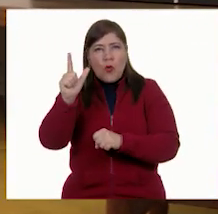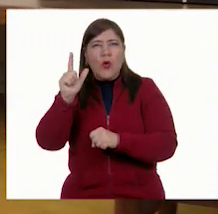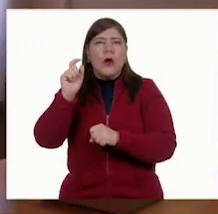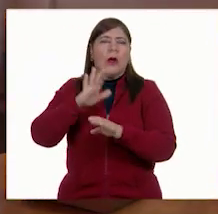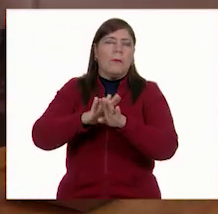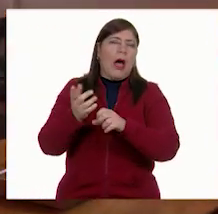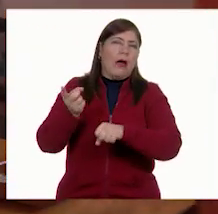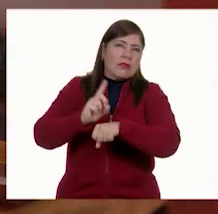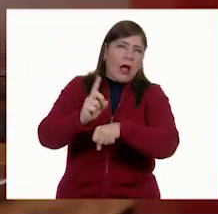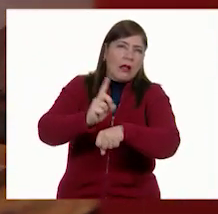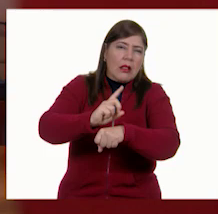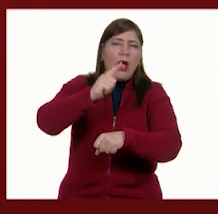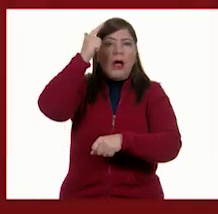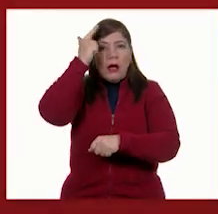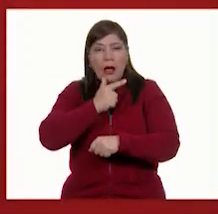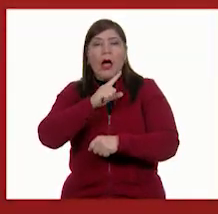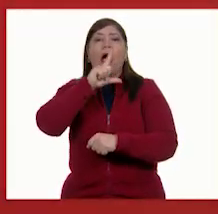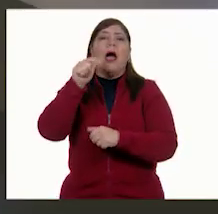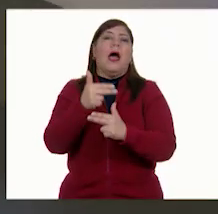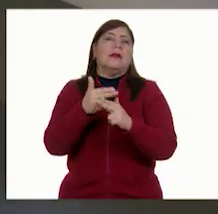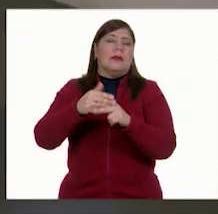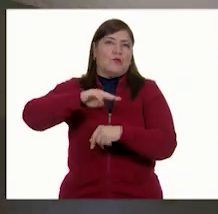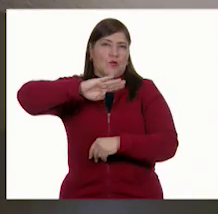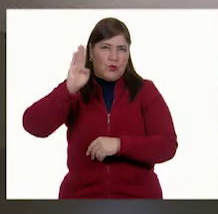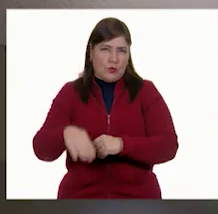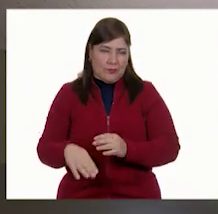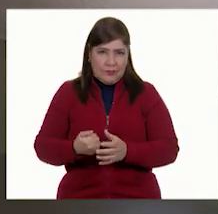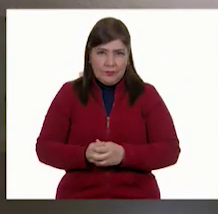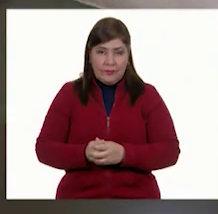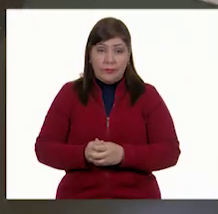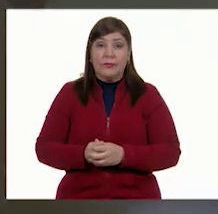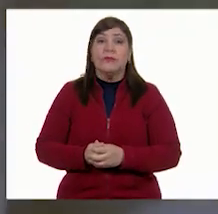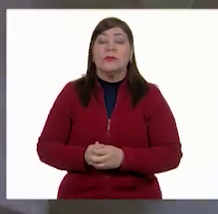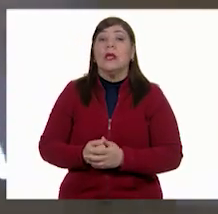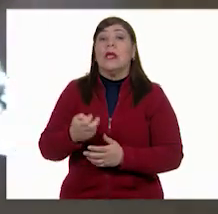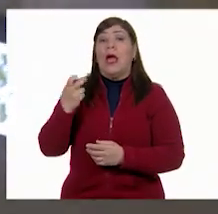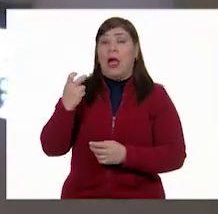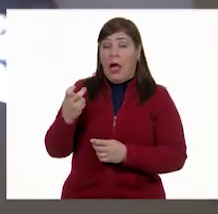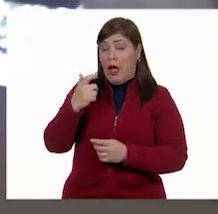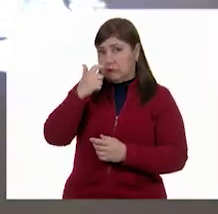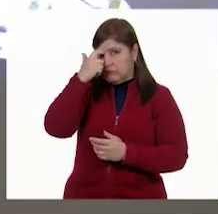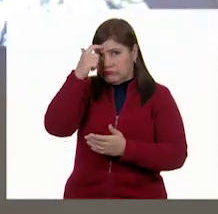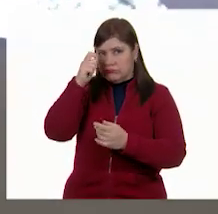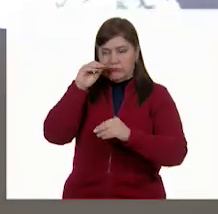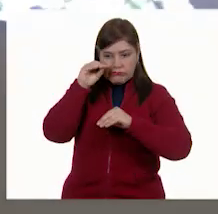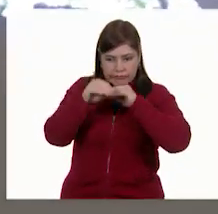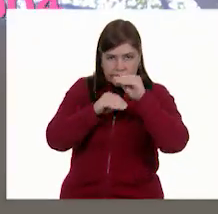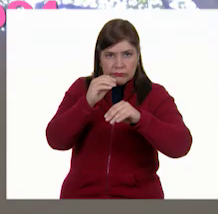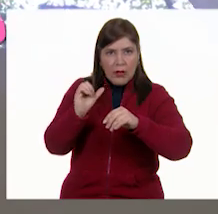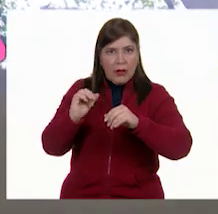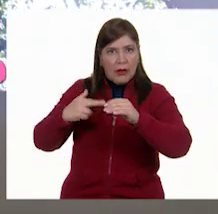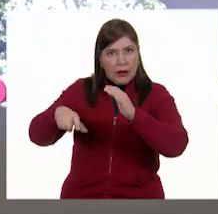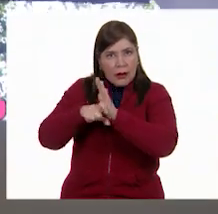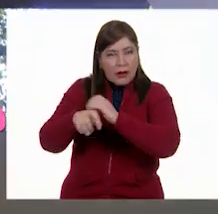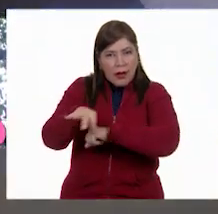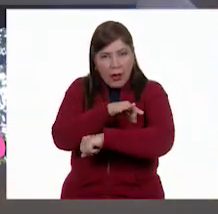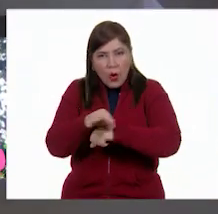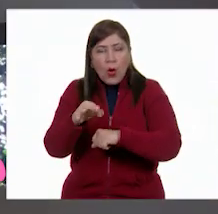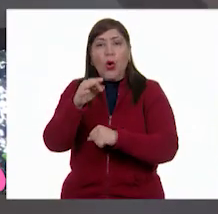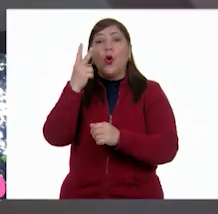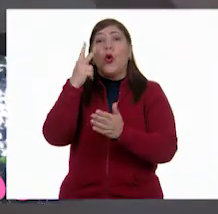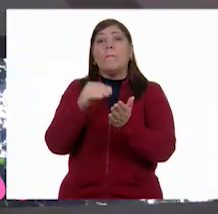días hasta el final de su vida. La confirmación del gran logro arquitectónico ocurriría en